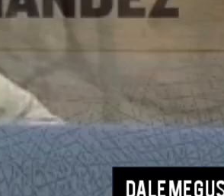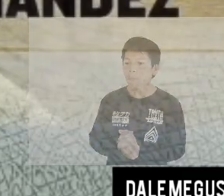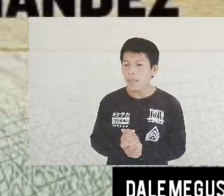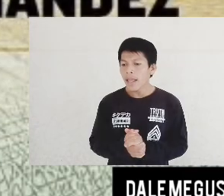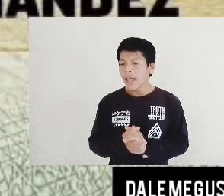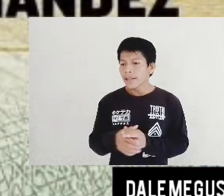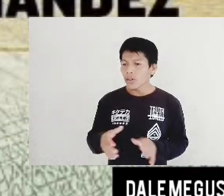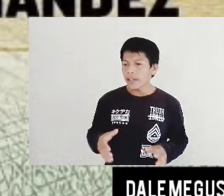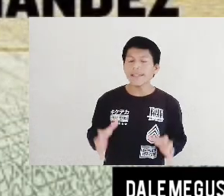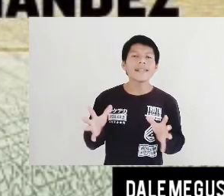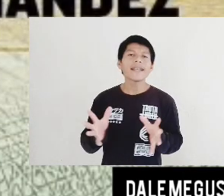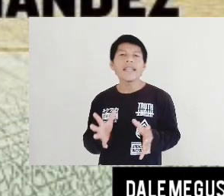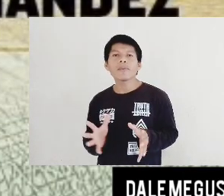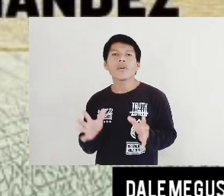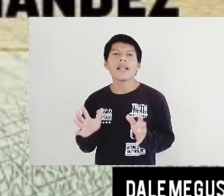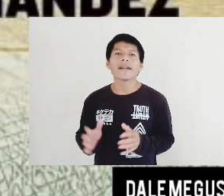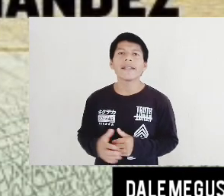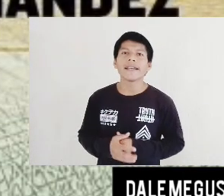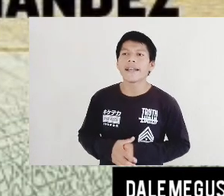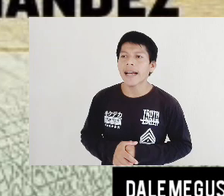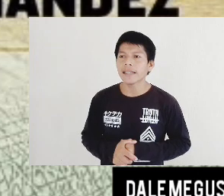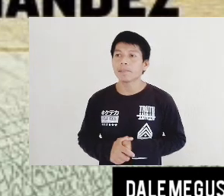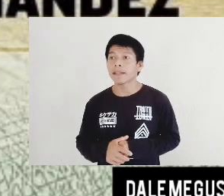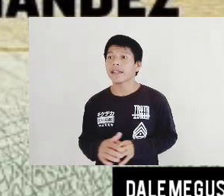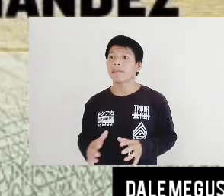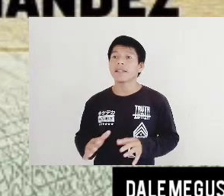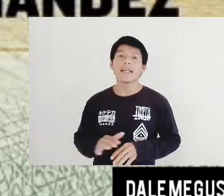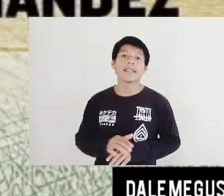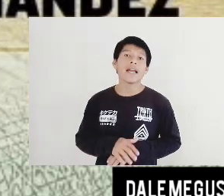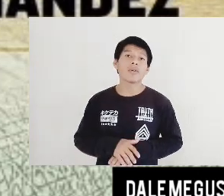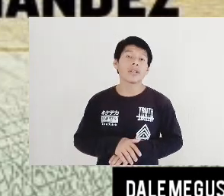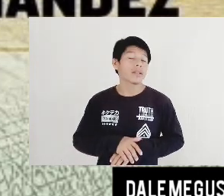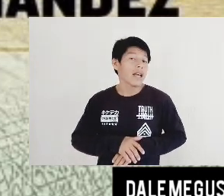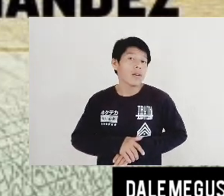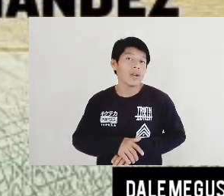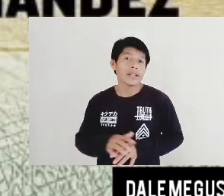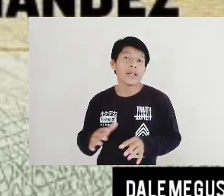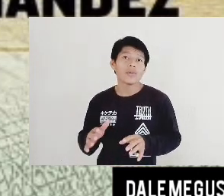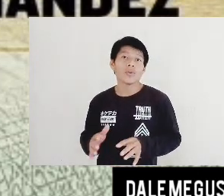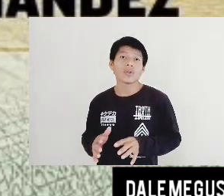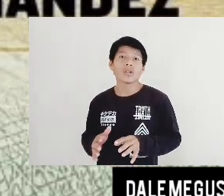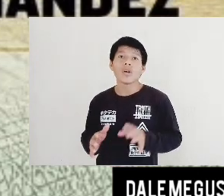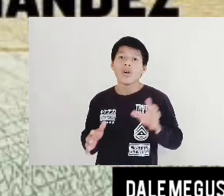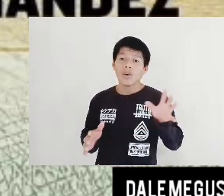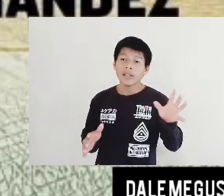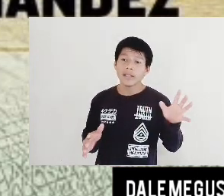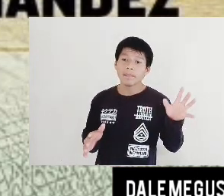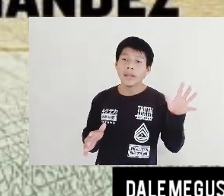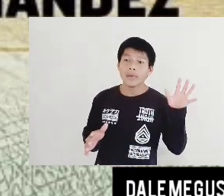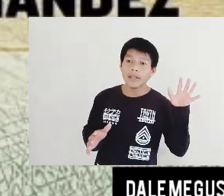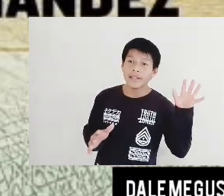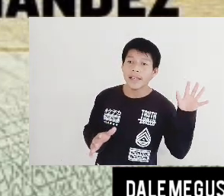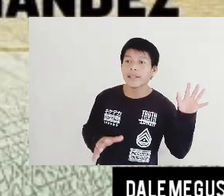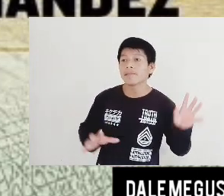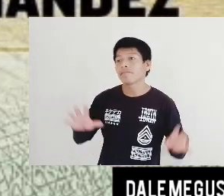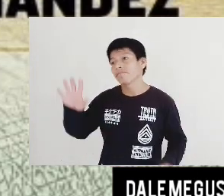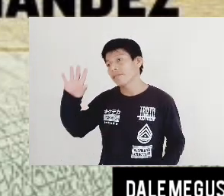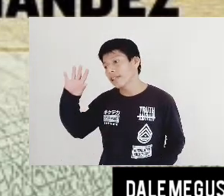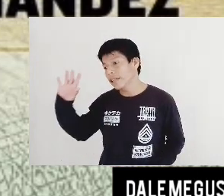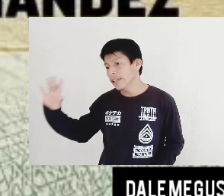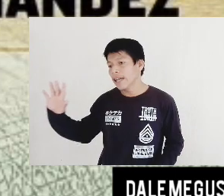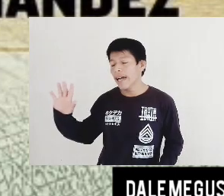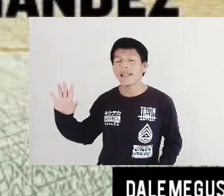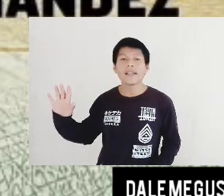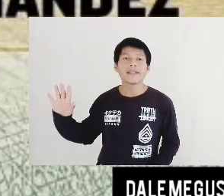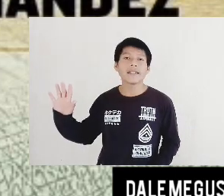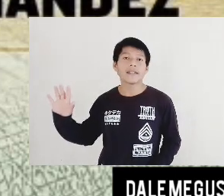lo he encontrado. Señores, este libro, El Rey del Cash, prácticamente ya lo leyeron los así periodistas